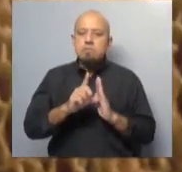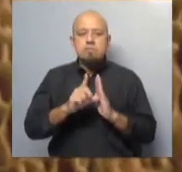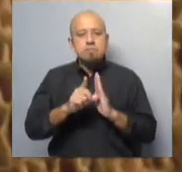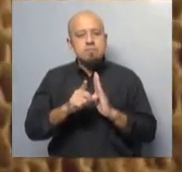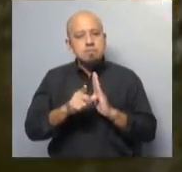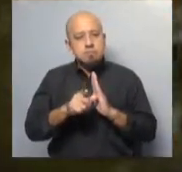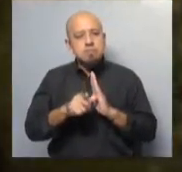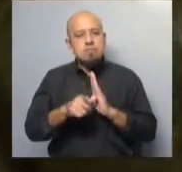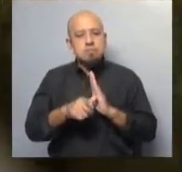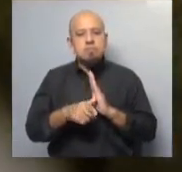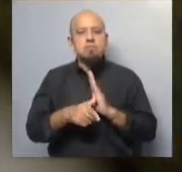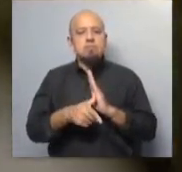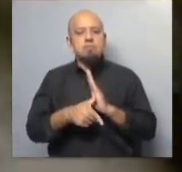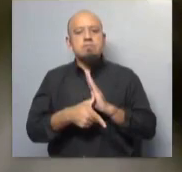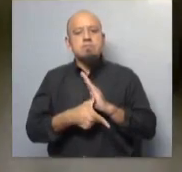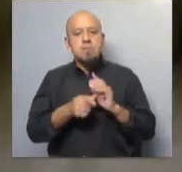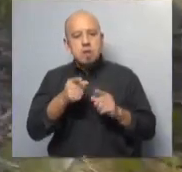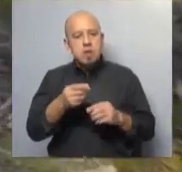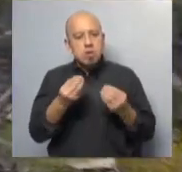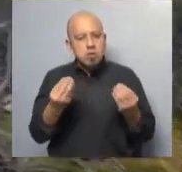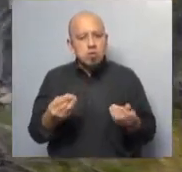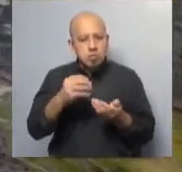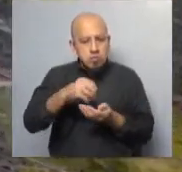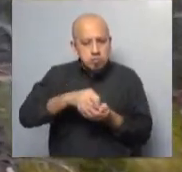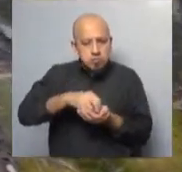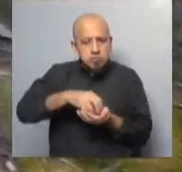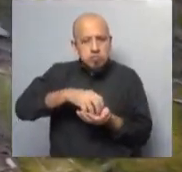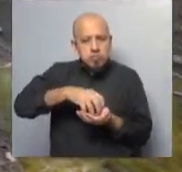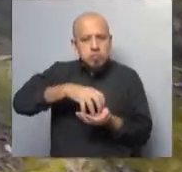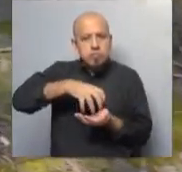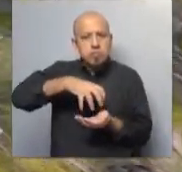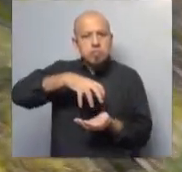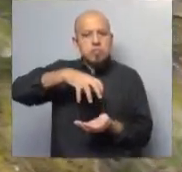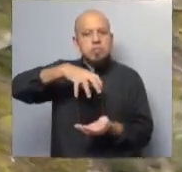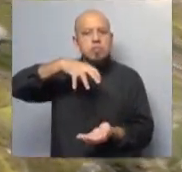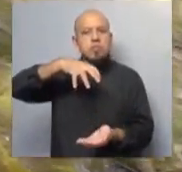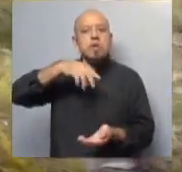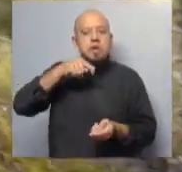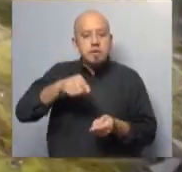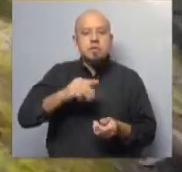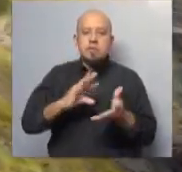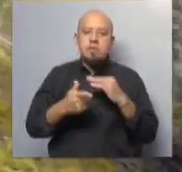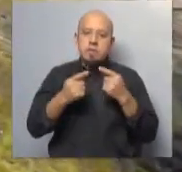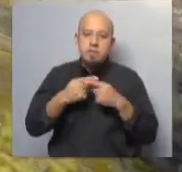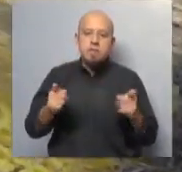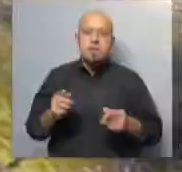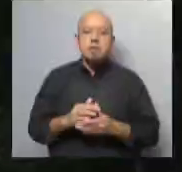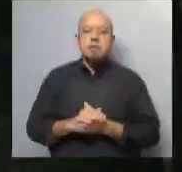viendo, de ver cómo esa forma, eso logró estar frente a ti, a tus ojos, es una forma de contemplar. O sea, es mucho más que